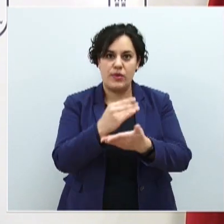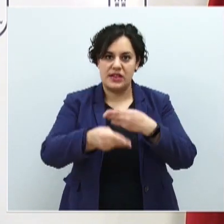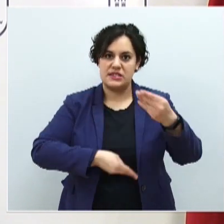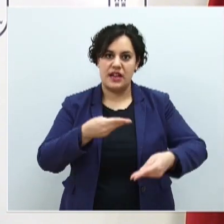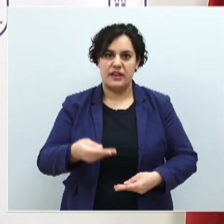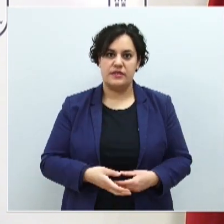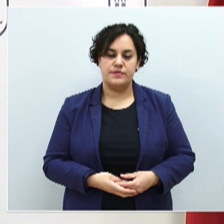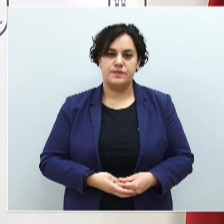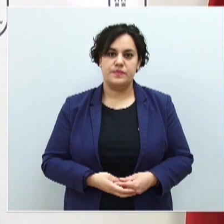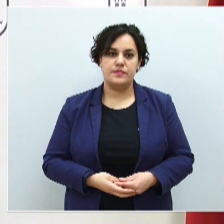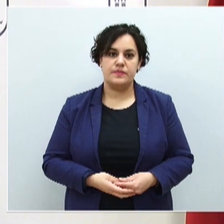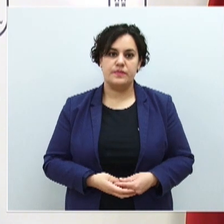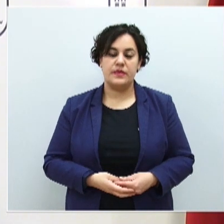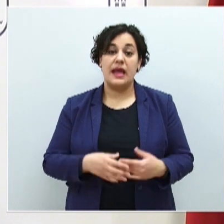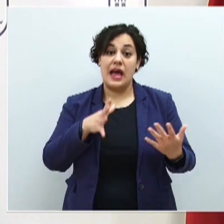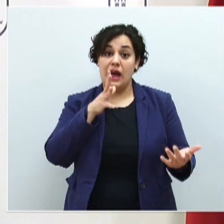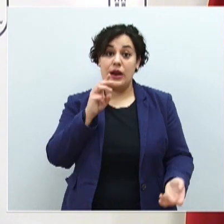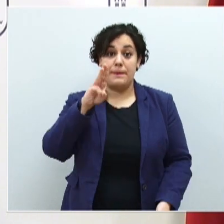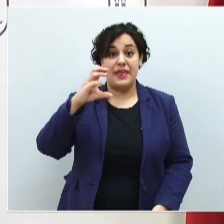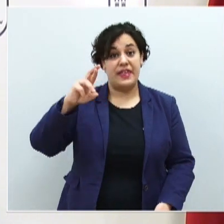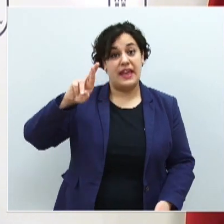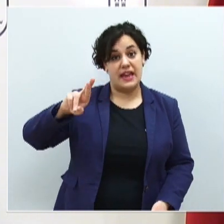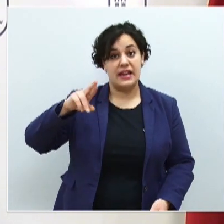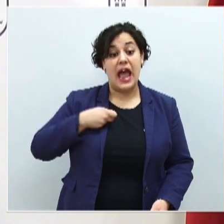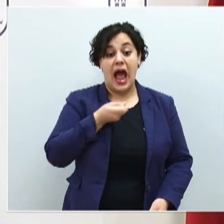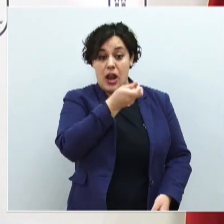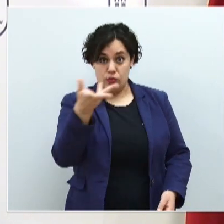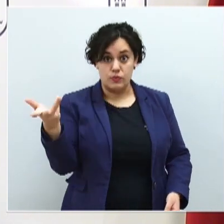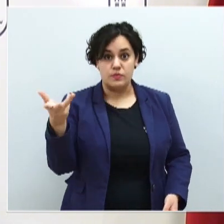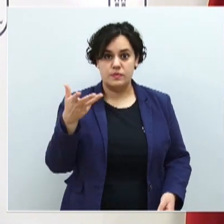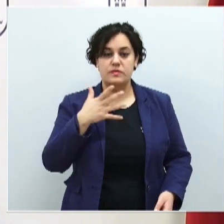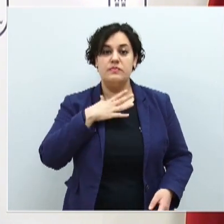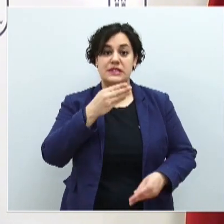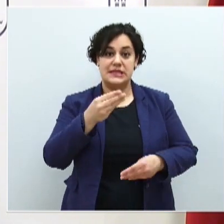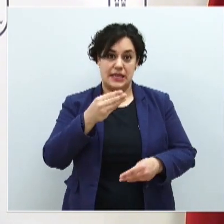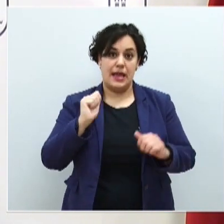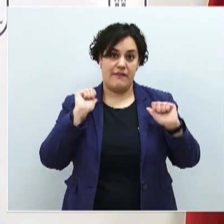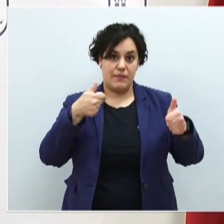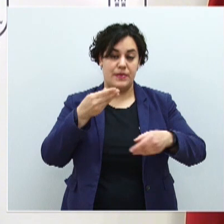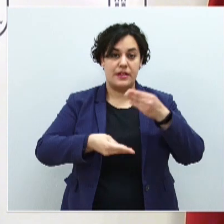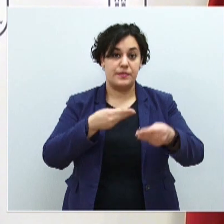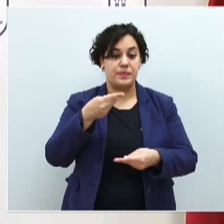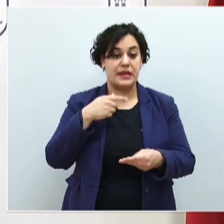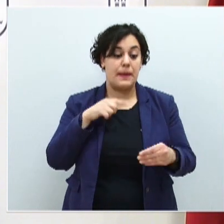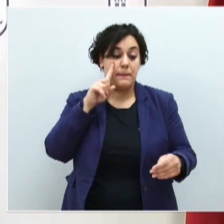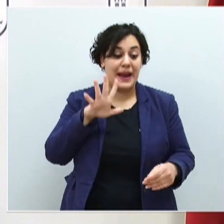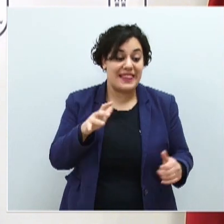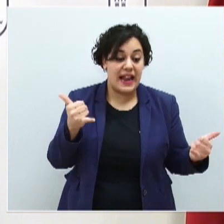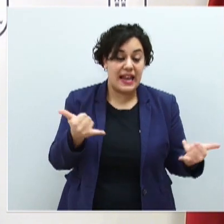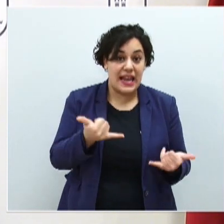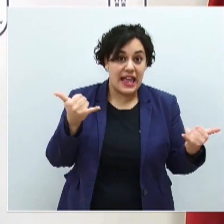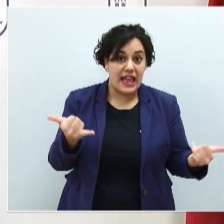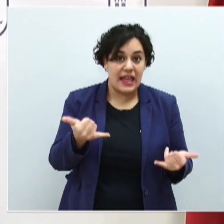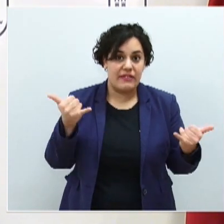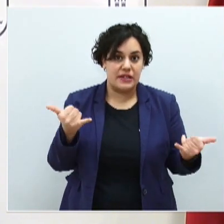hacer, como digo, determinaciones PCR ya, algunos casos en principio, de los que consideramos posibles, leves en principio, que se queden en domicilio,